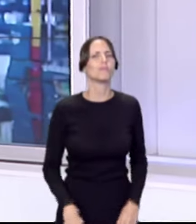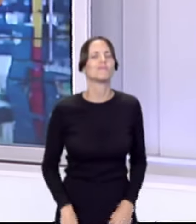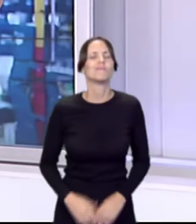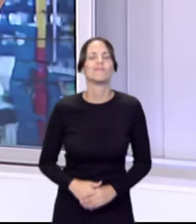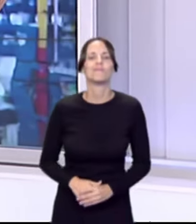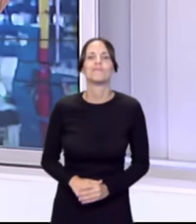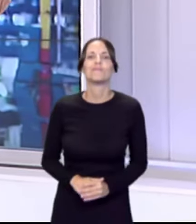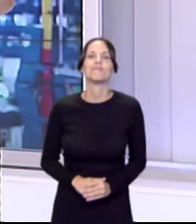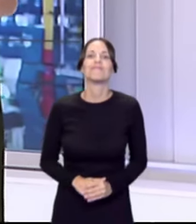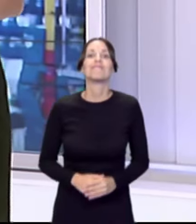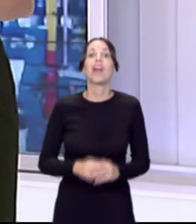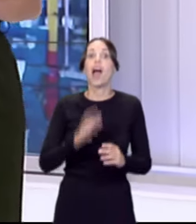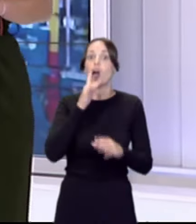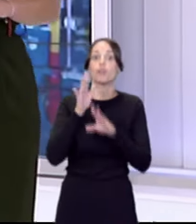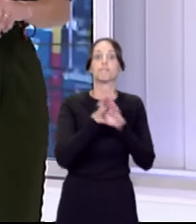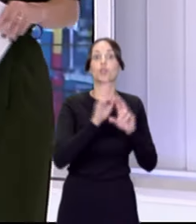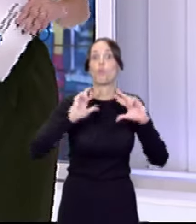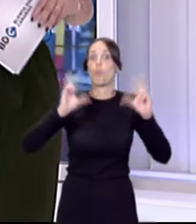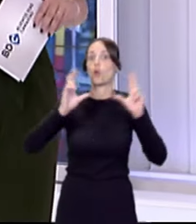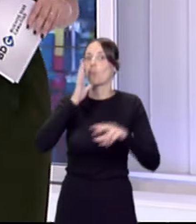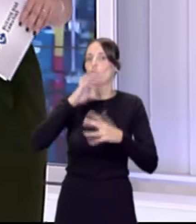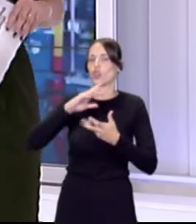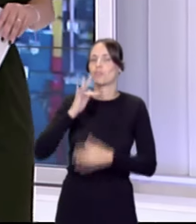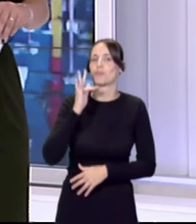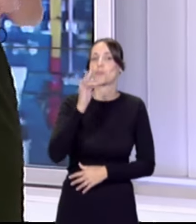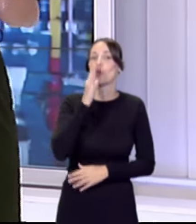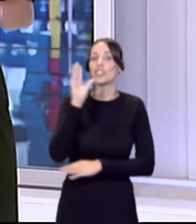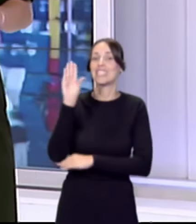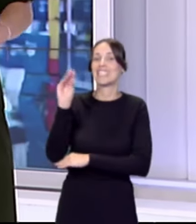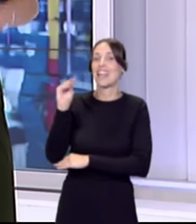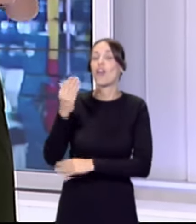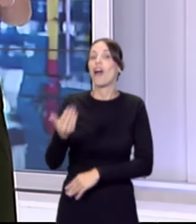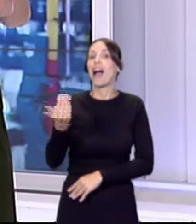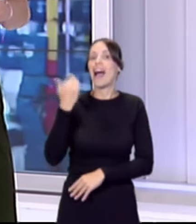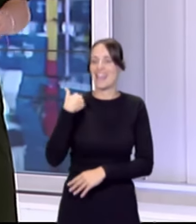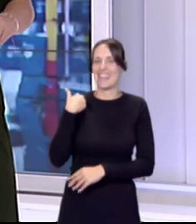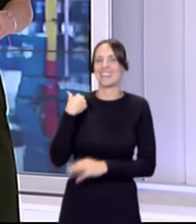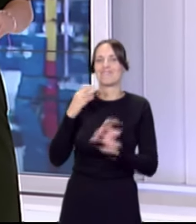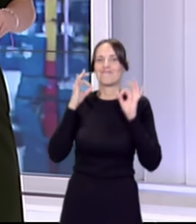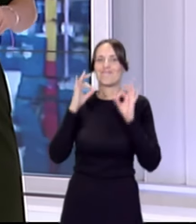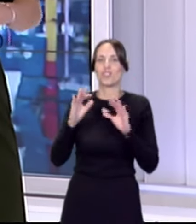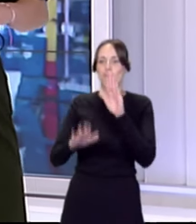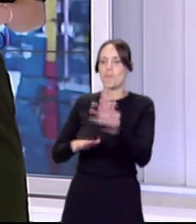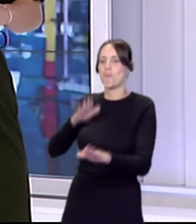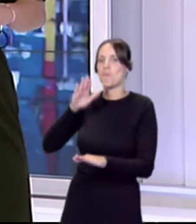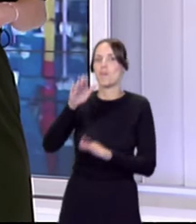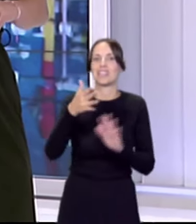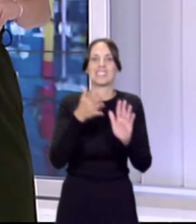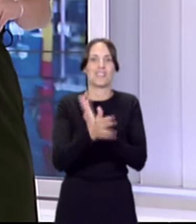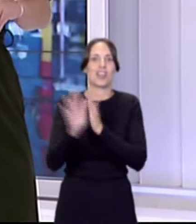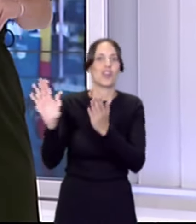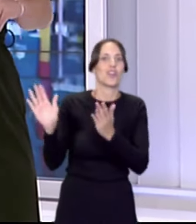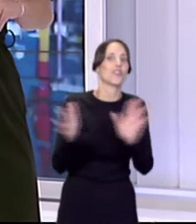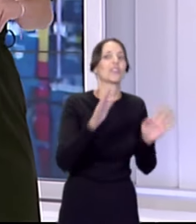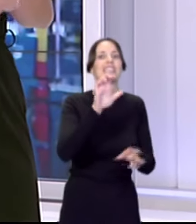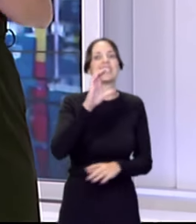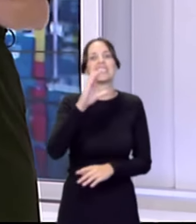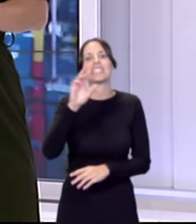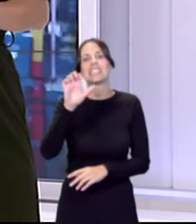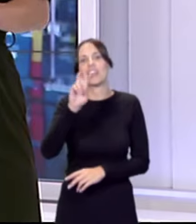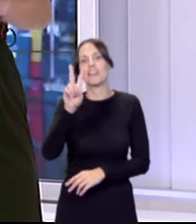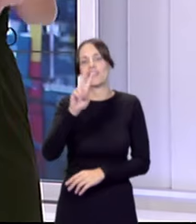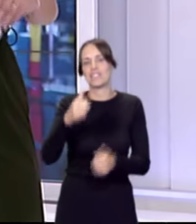Y vamos ahora con voleibol porque hay buena noticia. El Cisneros Alter consiguió dar un paso más y llegar a la siguiente ronda de la SEP Challenge Cup